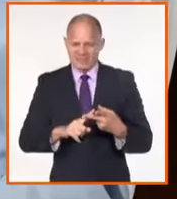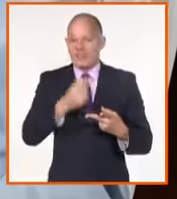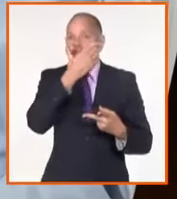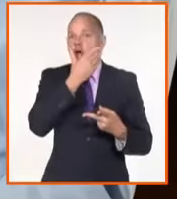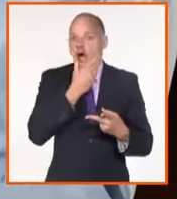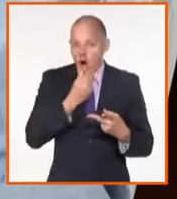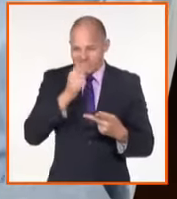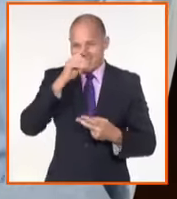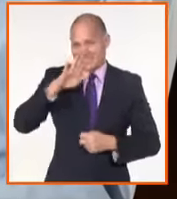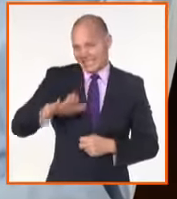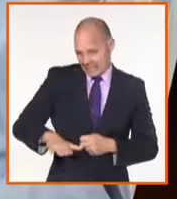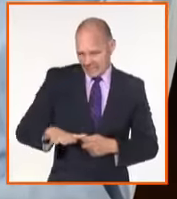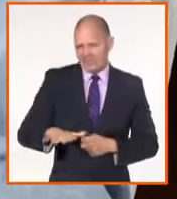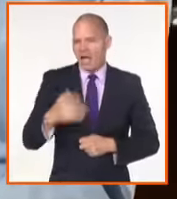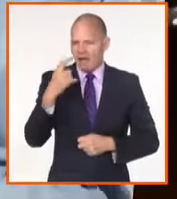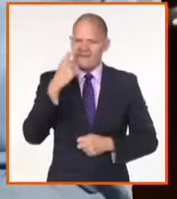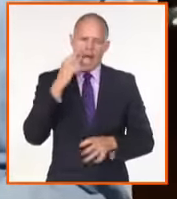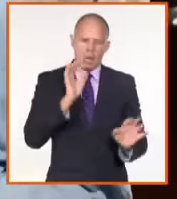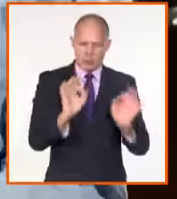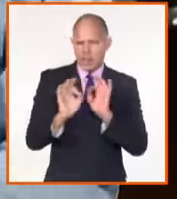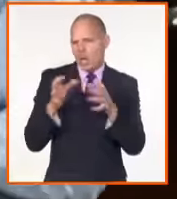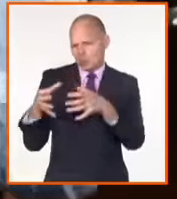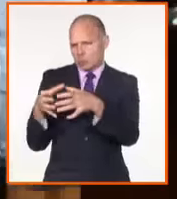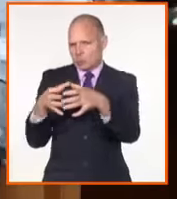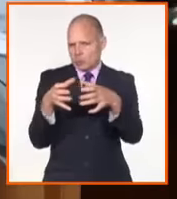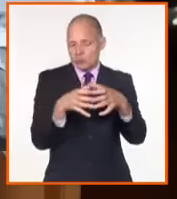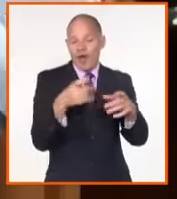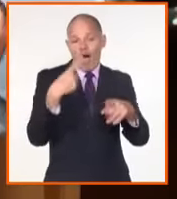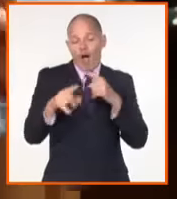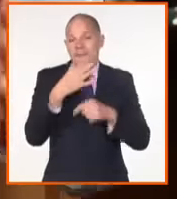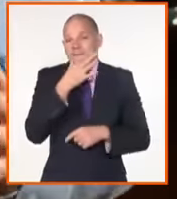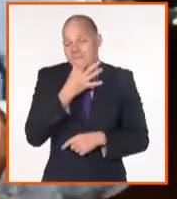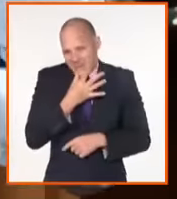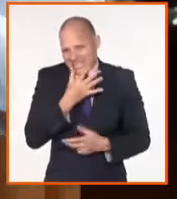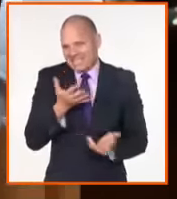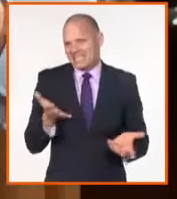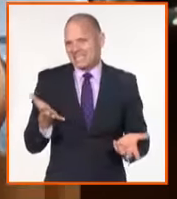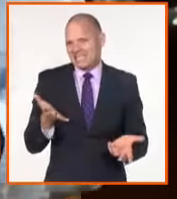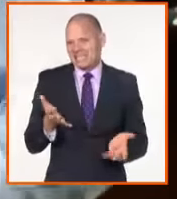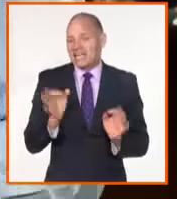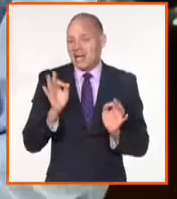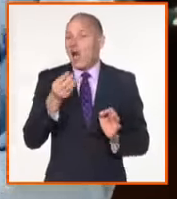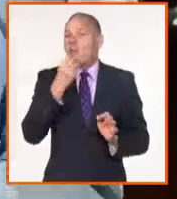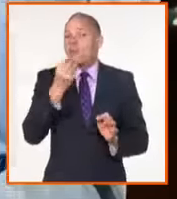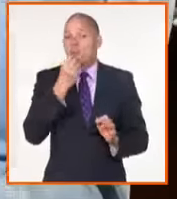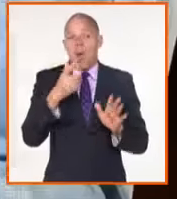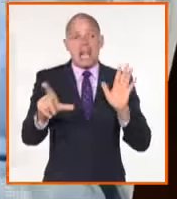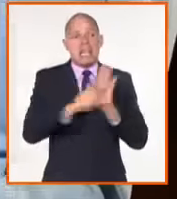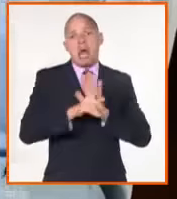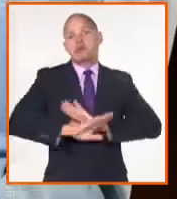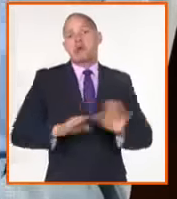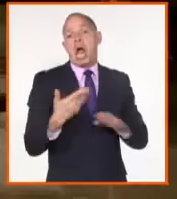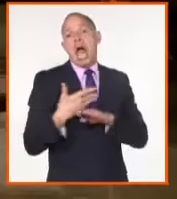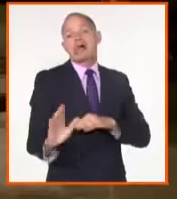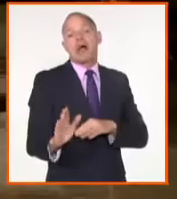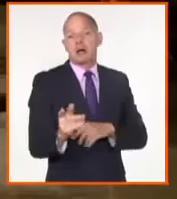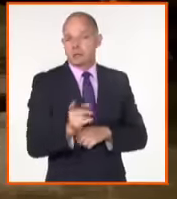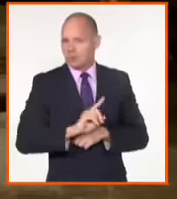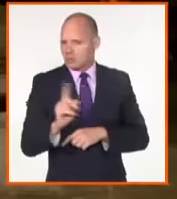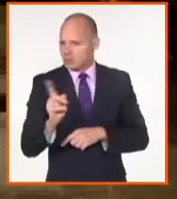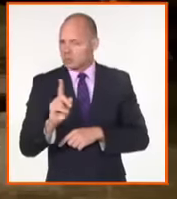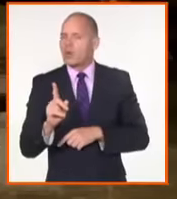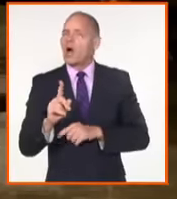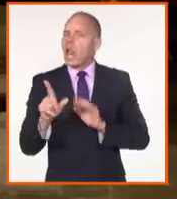adolescentes. Por hablar de algunos sectores, hacia la tercera edad, para que sean de realmente los análisis integrales y poder manejar